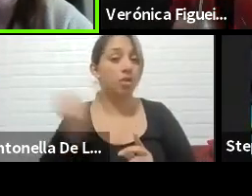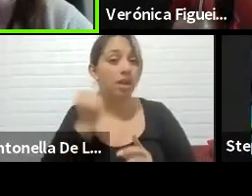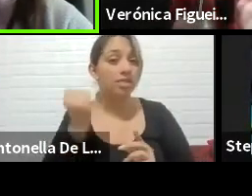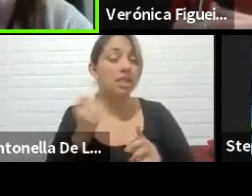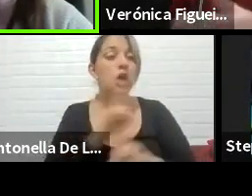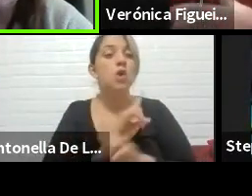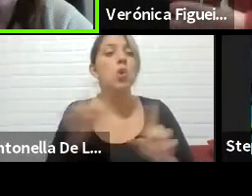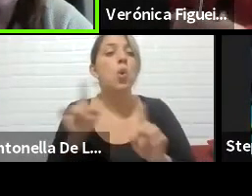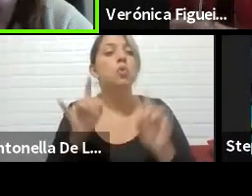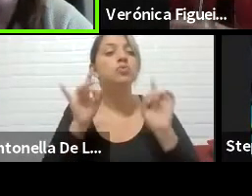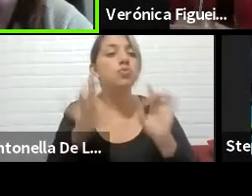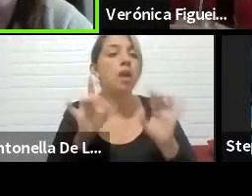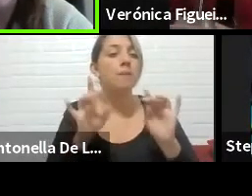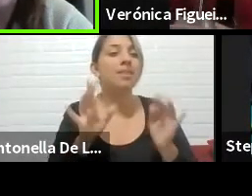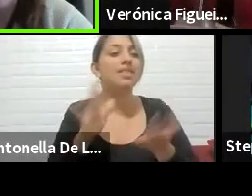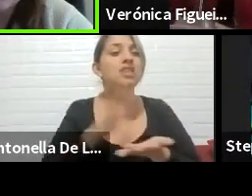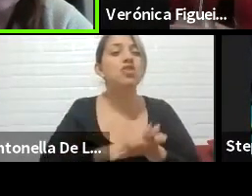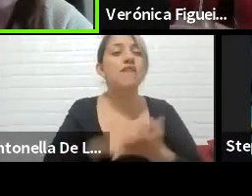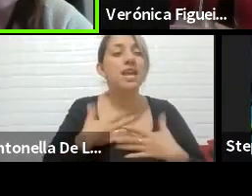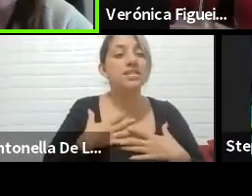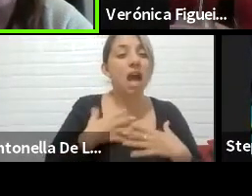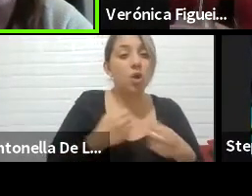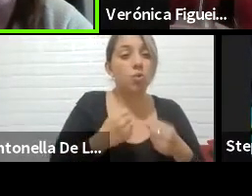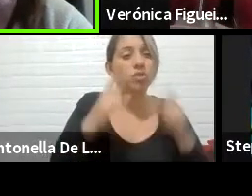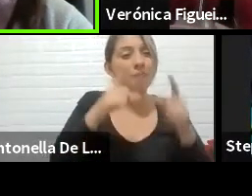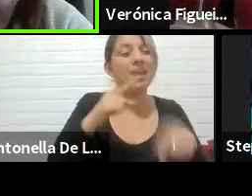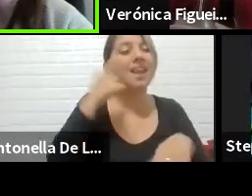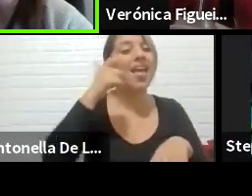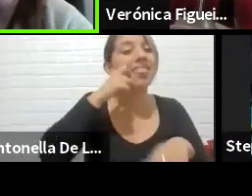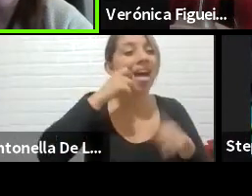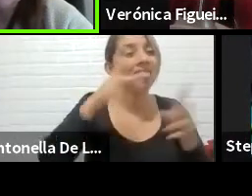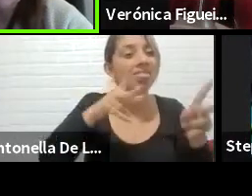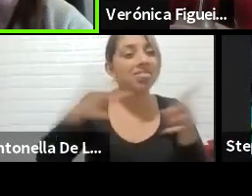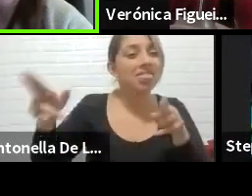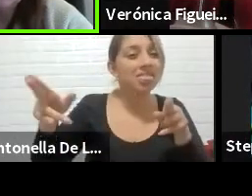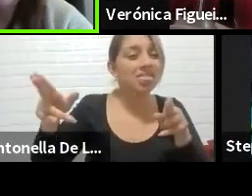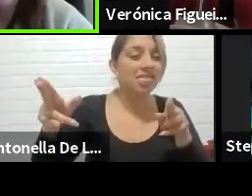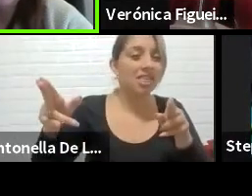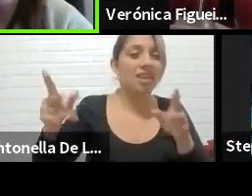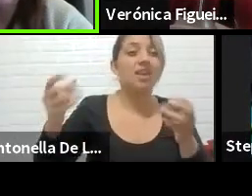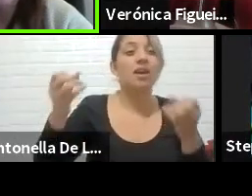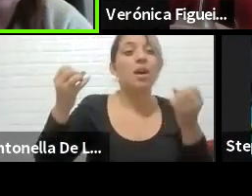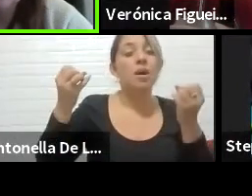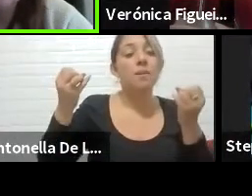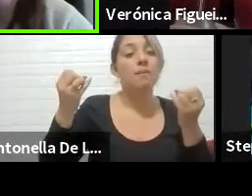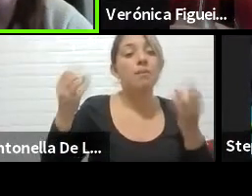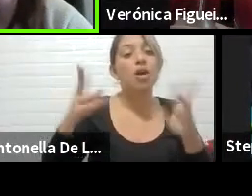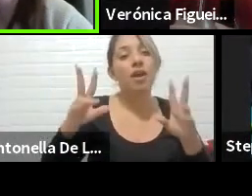a la condición de salud, sino a la franja etaria, ¿no? Esto de acompañar el proceso de